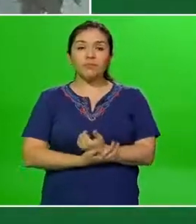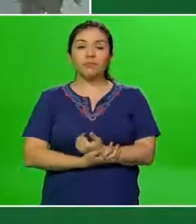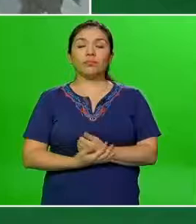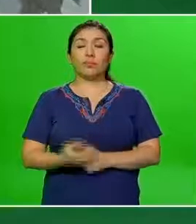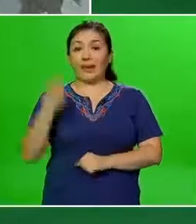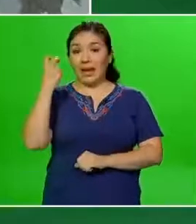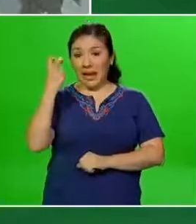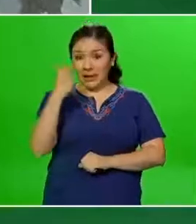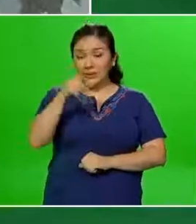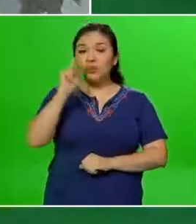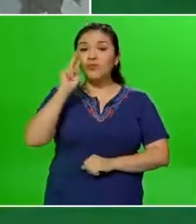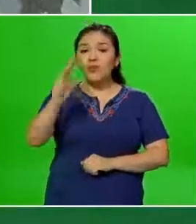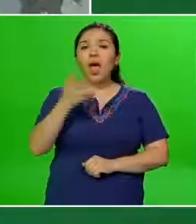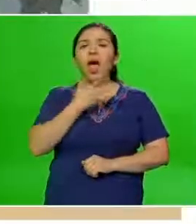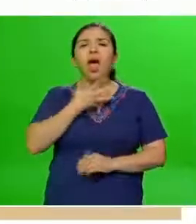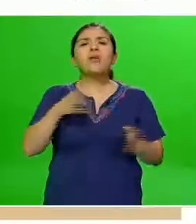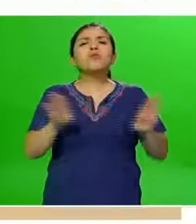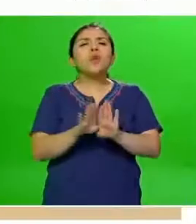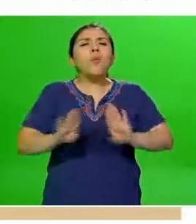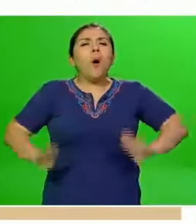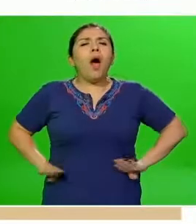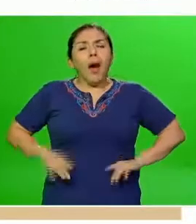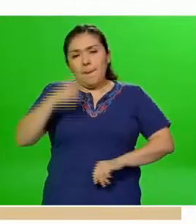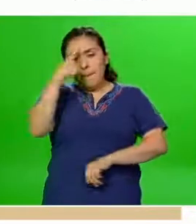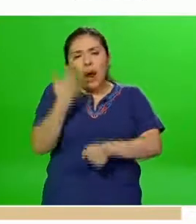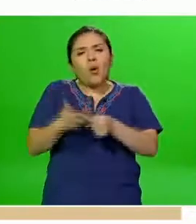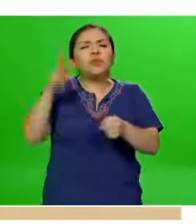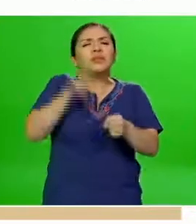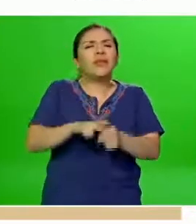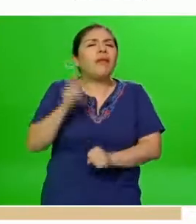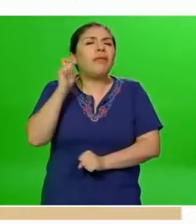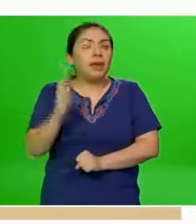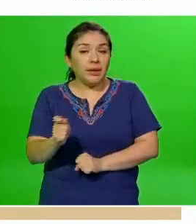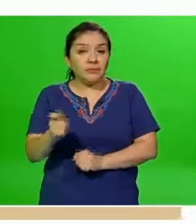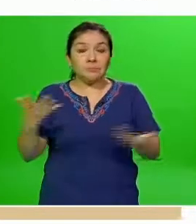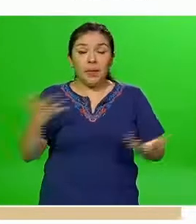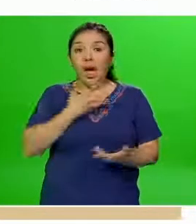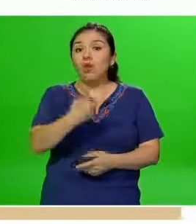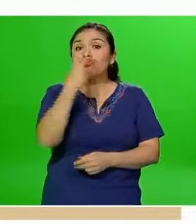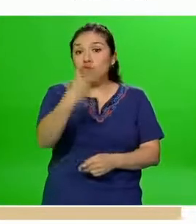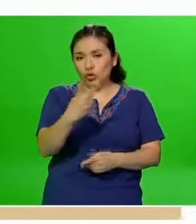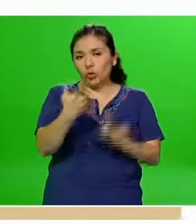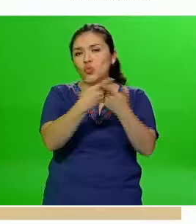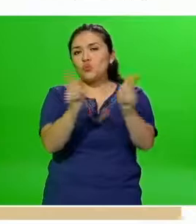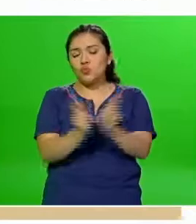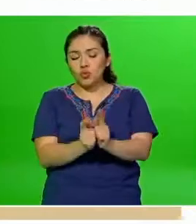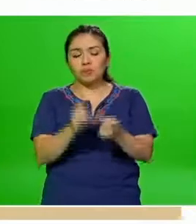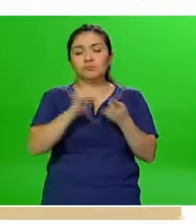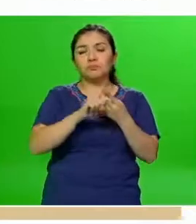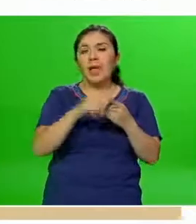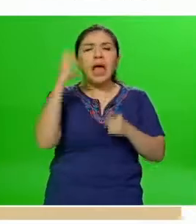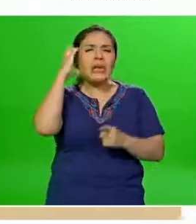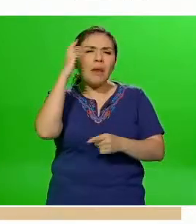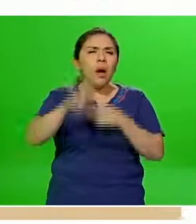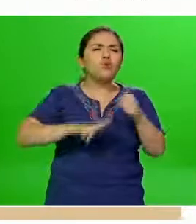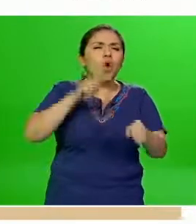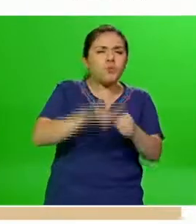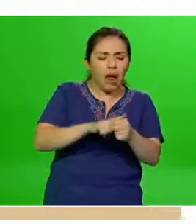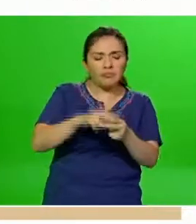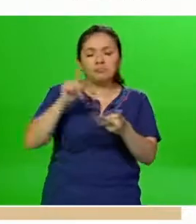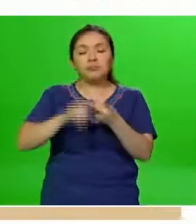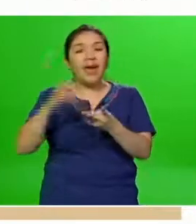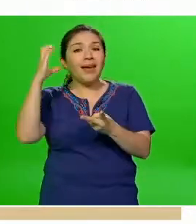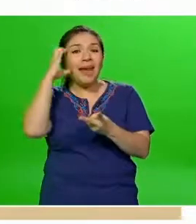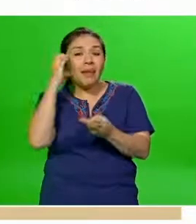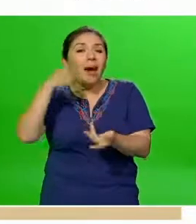En esta gráfica vamos a ver la situación de la hospitalización, y tiene que ver en 2 grandes rubros: camas generales y camas con